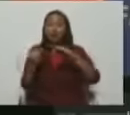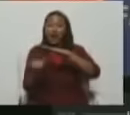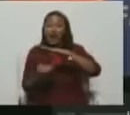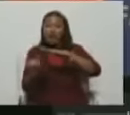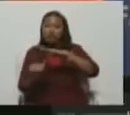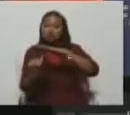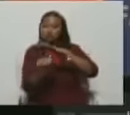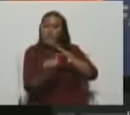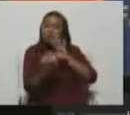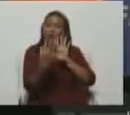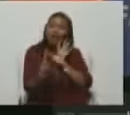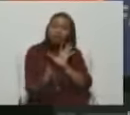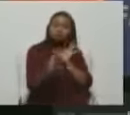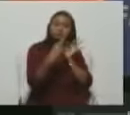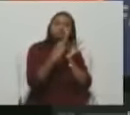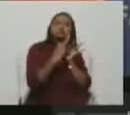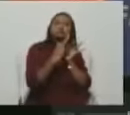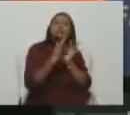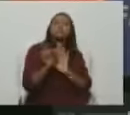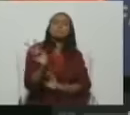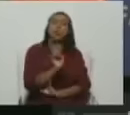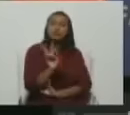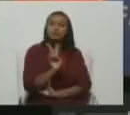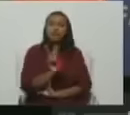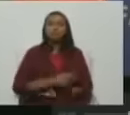a la República. Así que